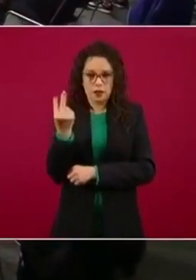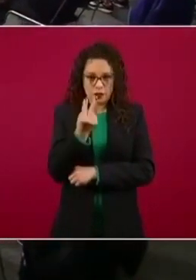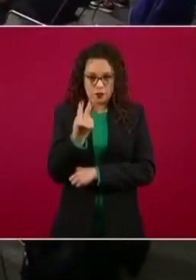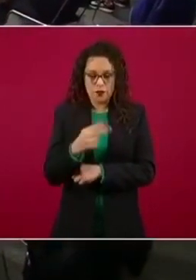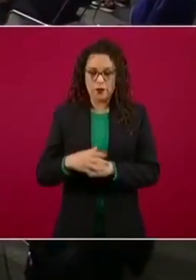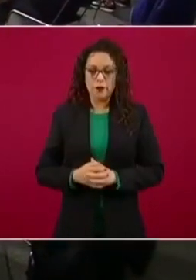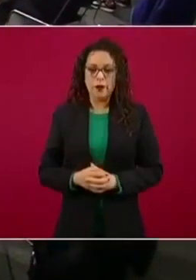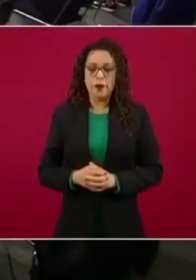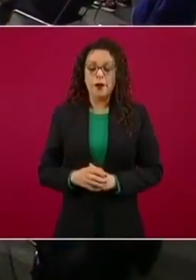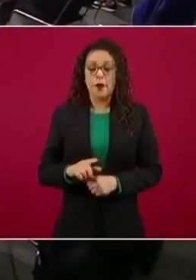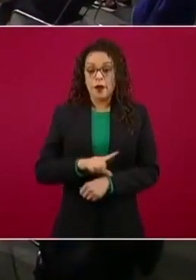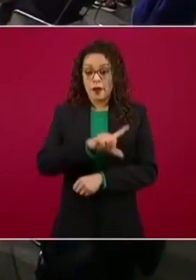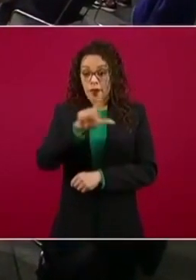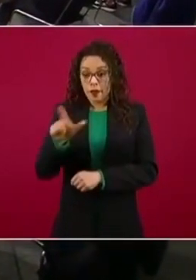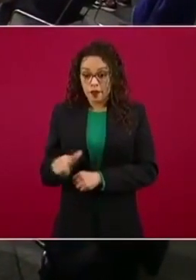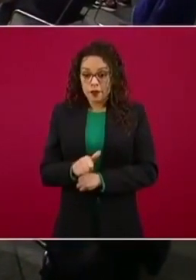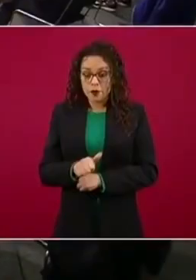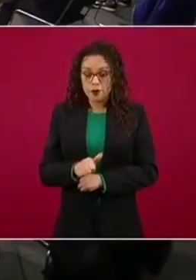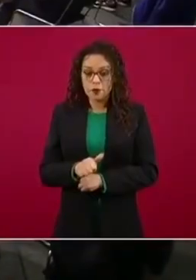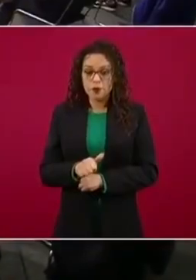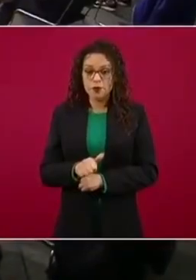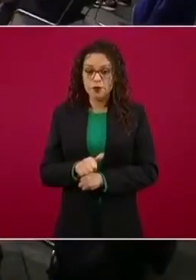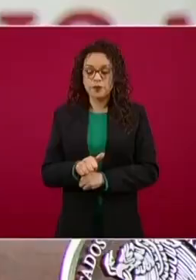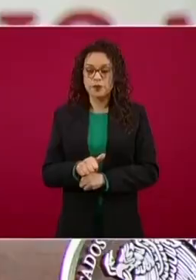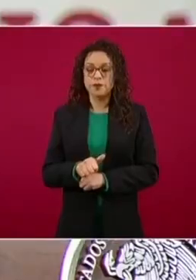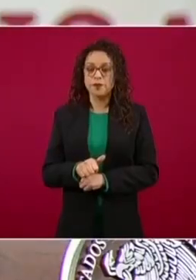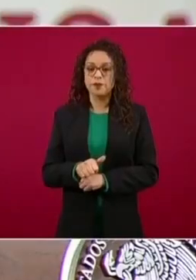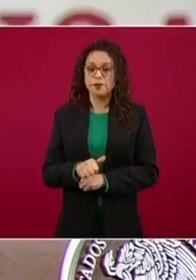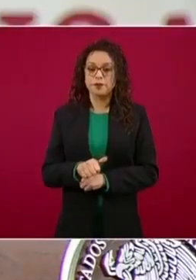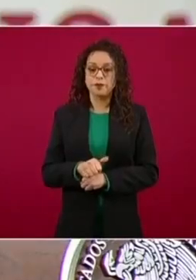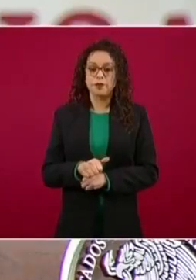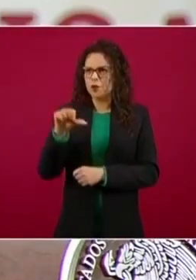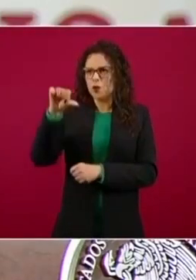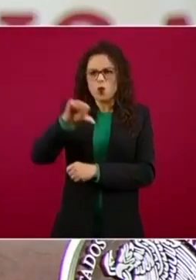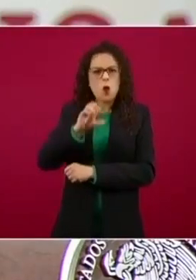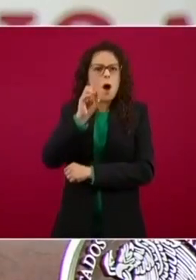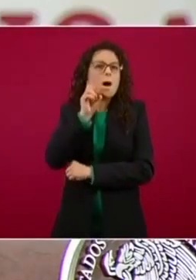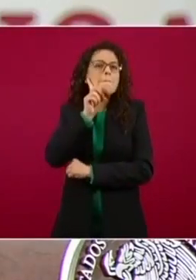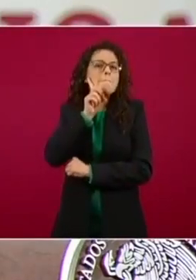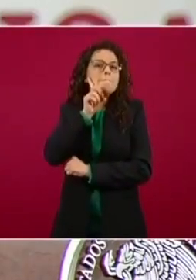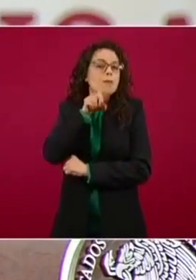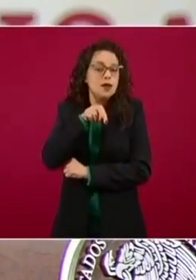Posteriormente, y ya vamos a iniciar,